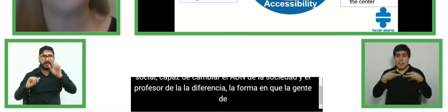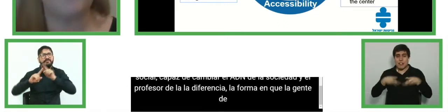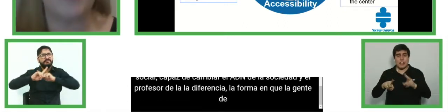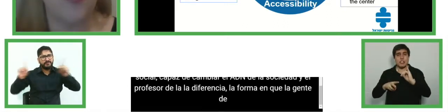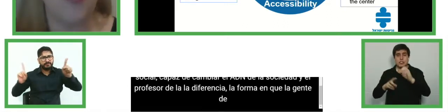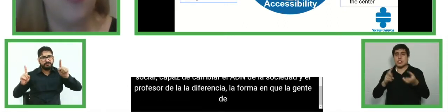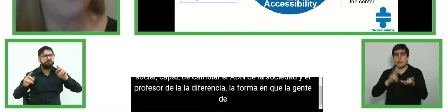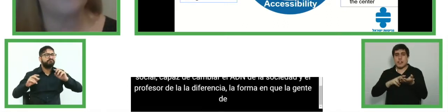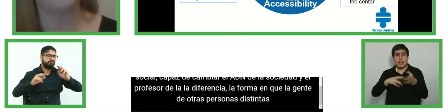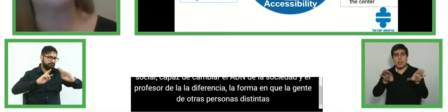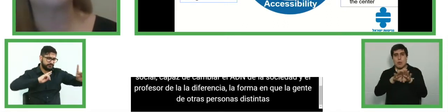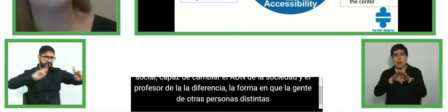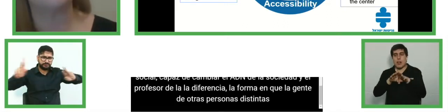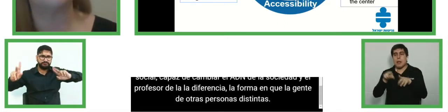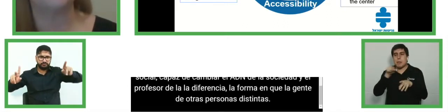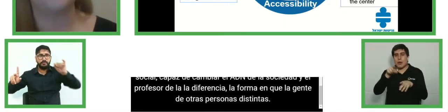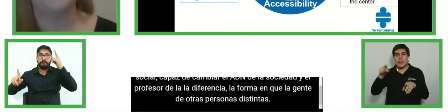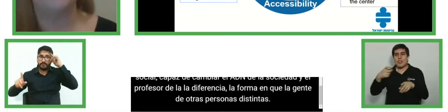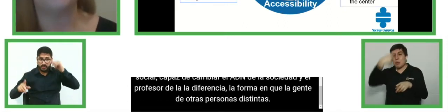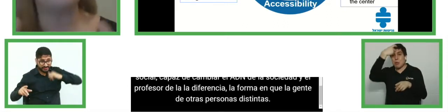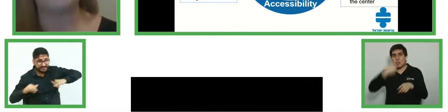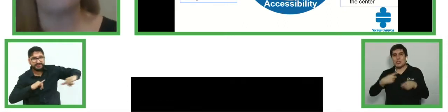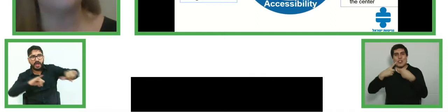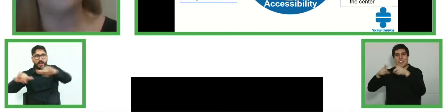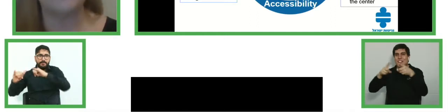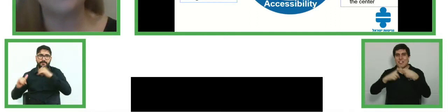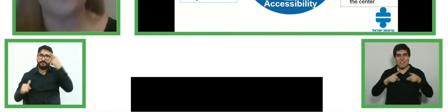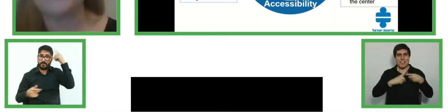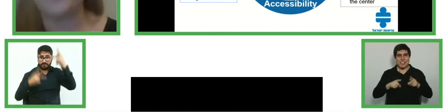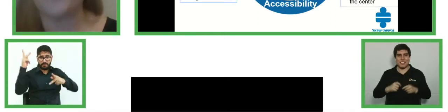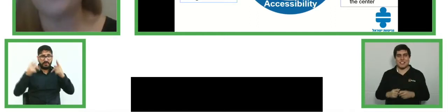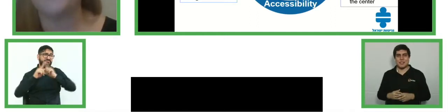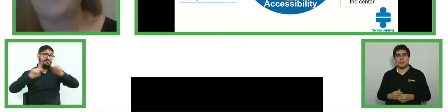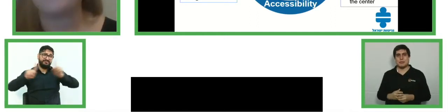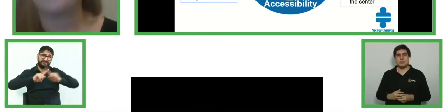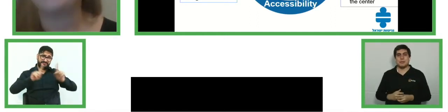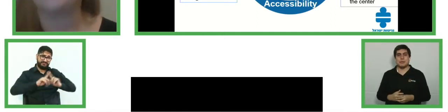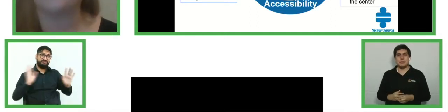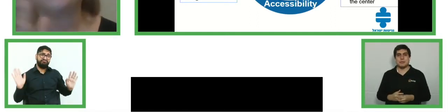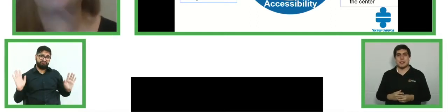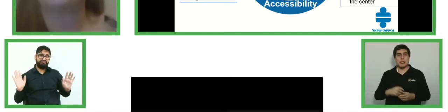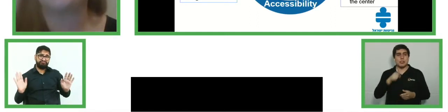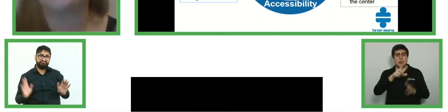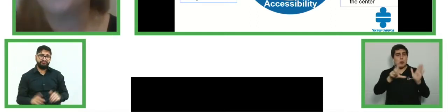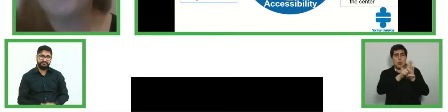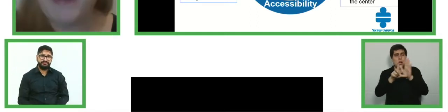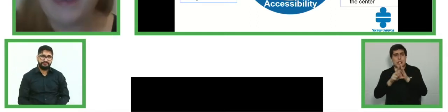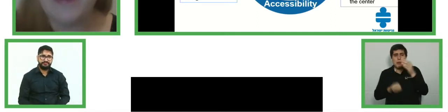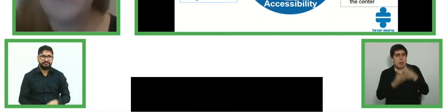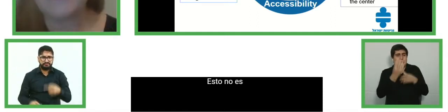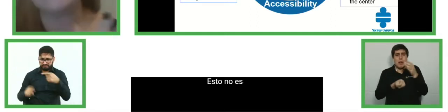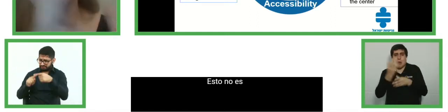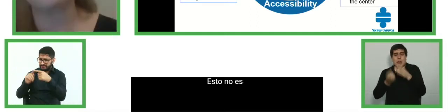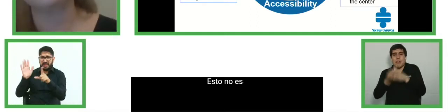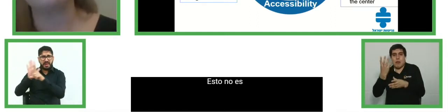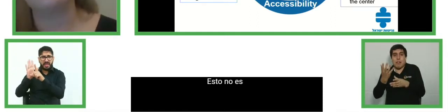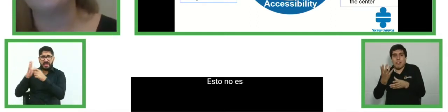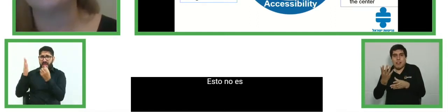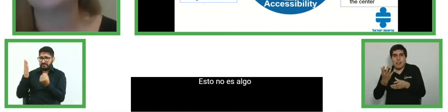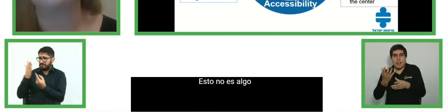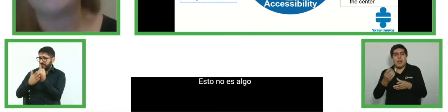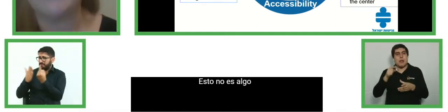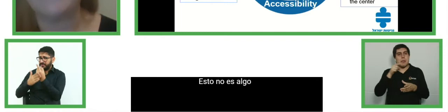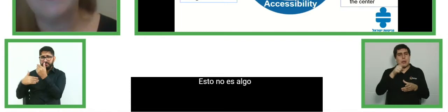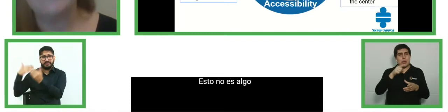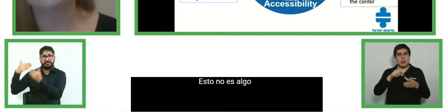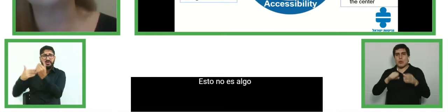accesibilidad, esto no es algo que es obligatorio. Siempre decimos que puedes hacer todas las leyes que quieras, pero no puedes hacer una ley que